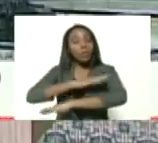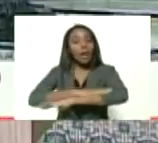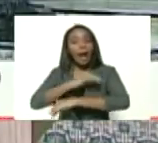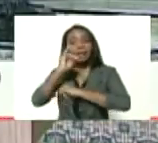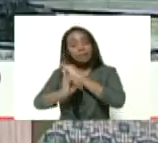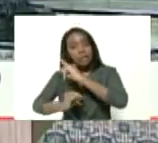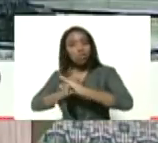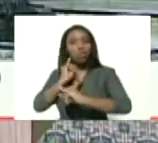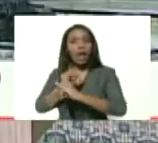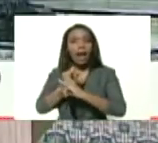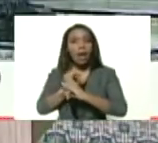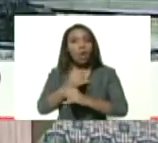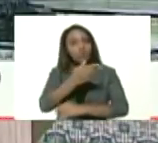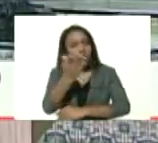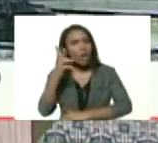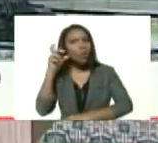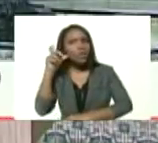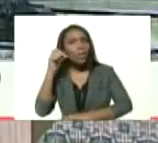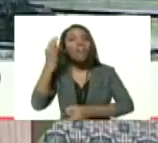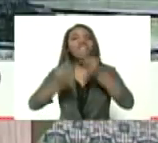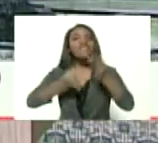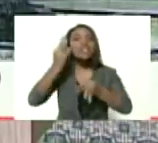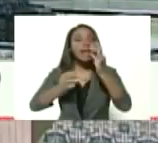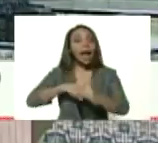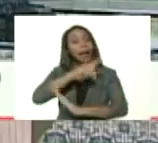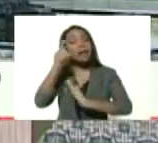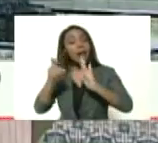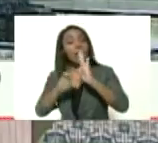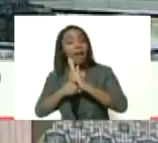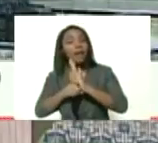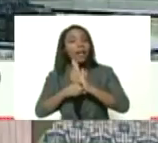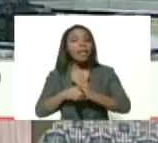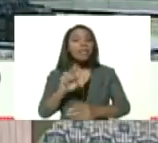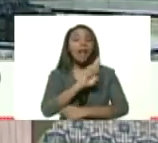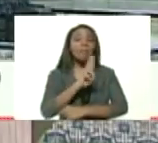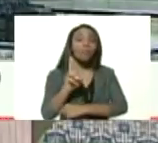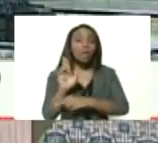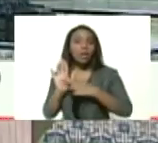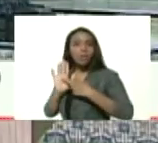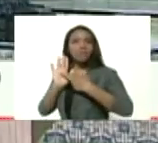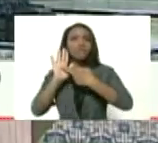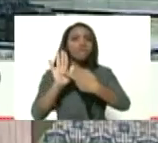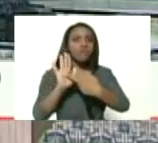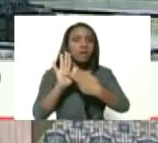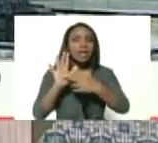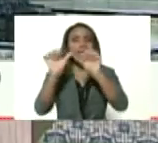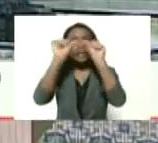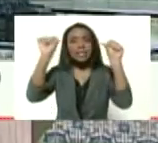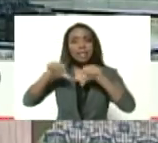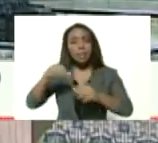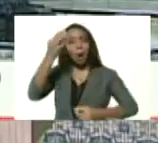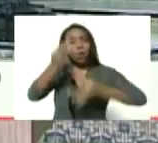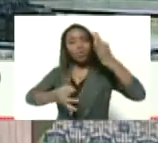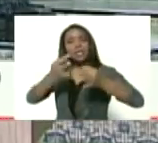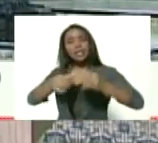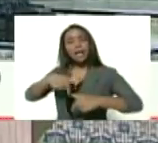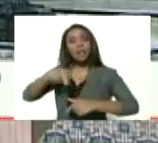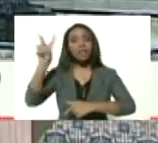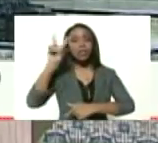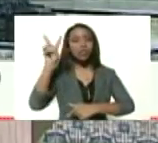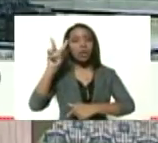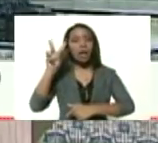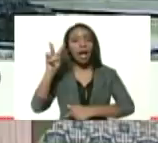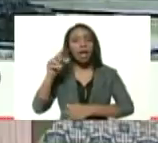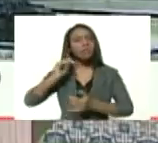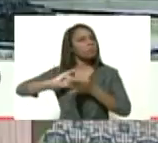internacionalmente. Ya escuchamos al fiscal general de la República, que representa parte del sistema de justicia en Venezuela, lo